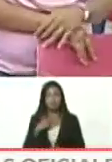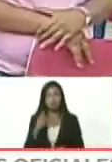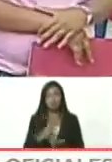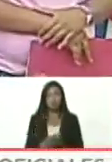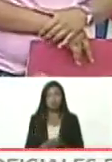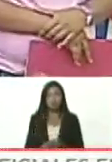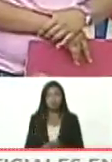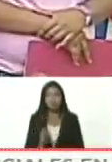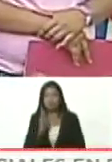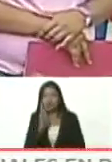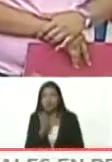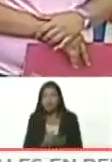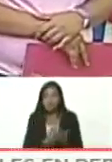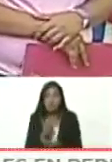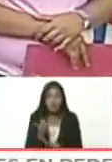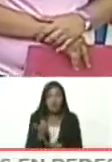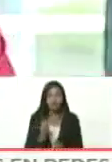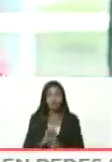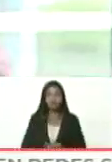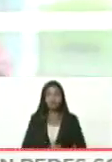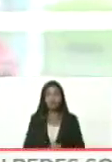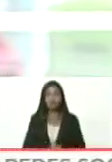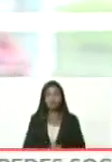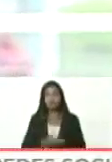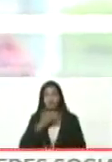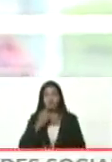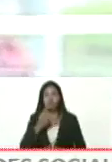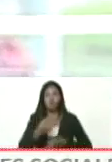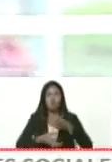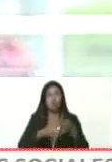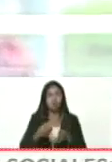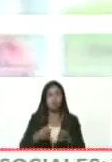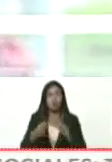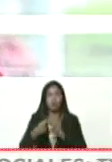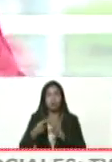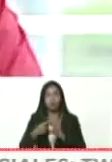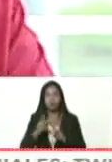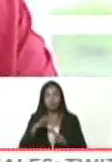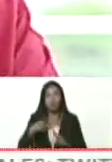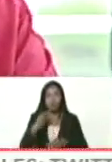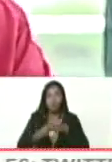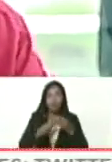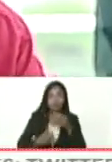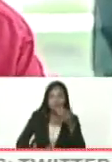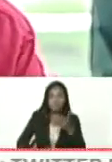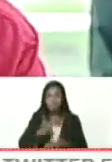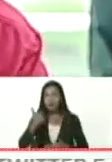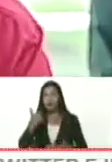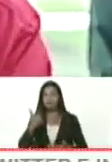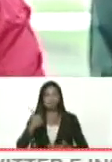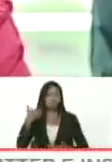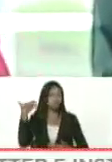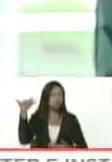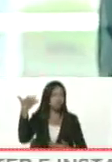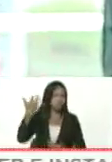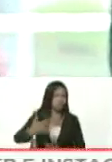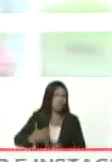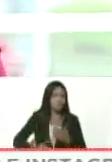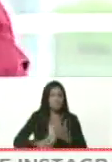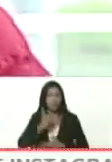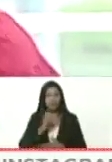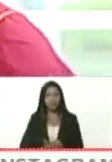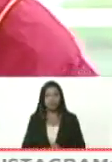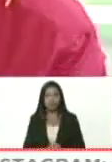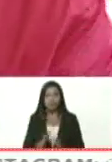fallando. O mejor dicho, lo digo en positivo. Podemos hacer muchísimo más